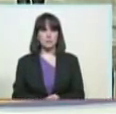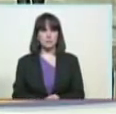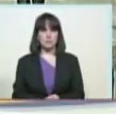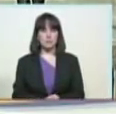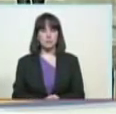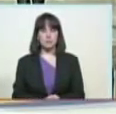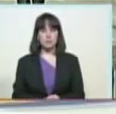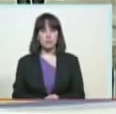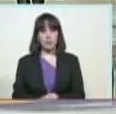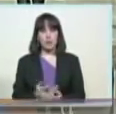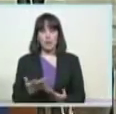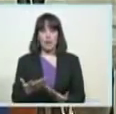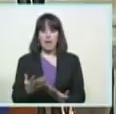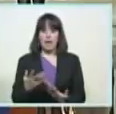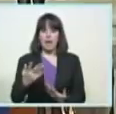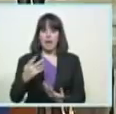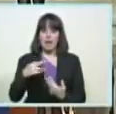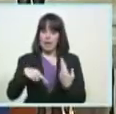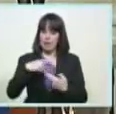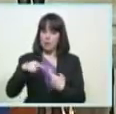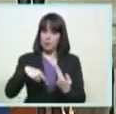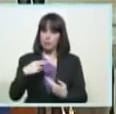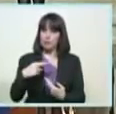sin lugar a dudas la revolución